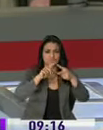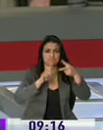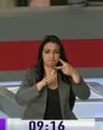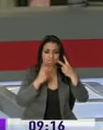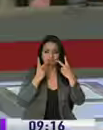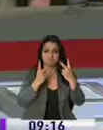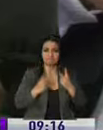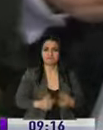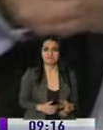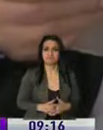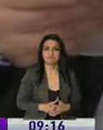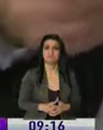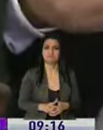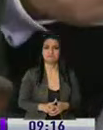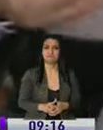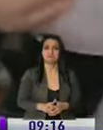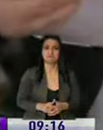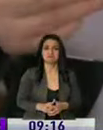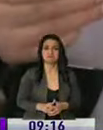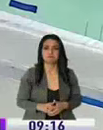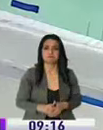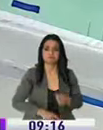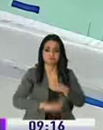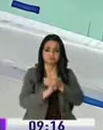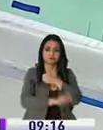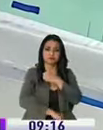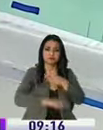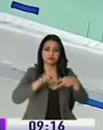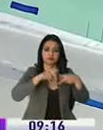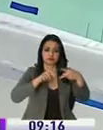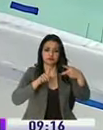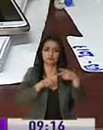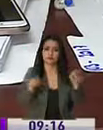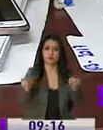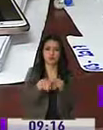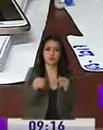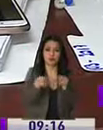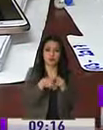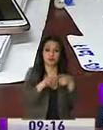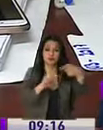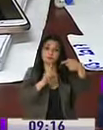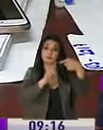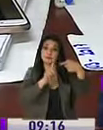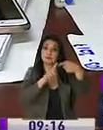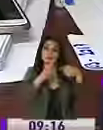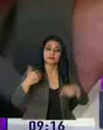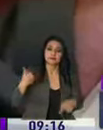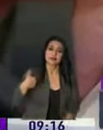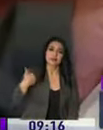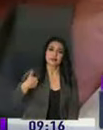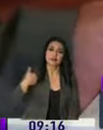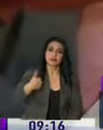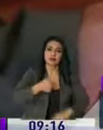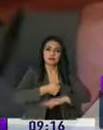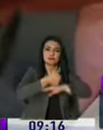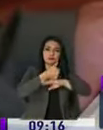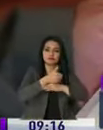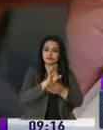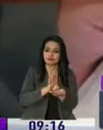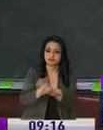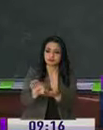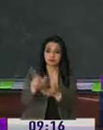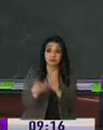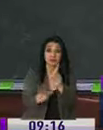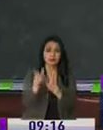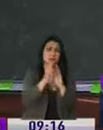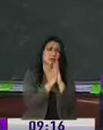fallos. Las sentencias fueron emitidas casi de forma simultánea. La primera desde Argentina, donde la Corte rechazó el pedido